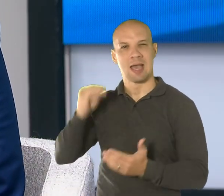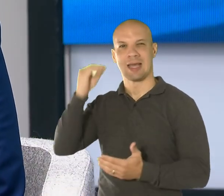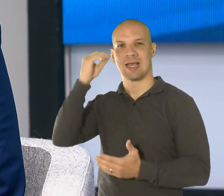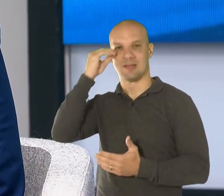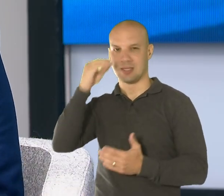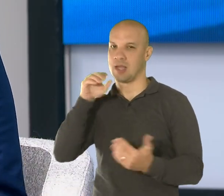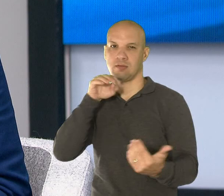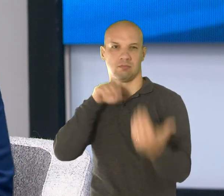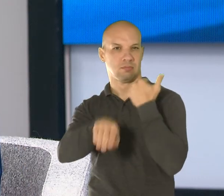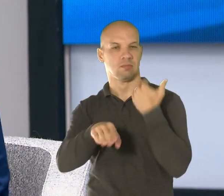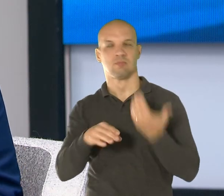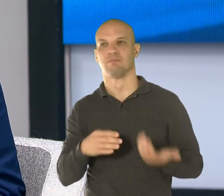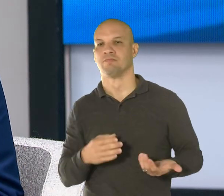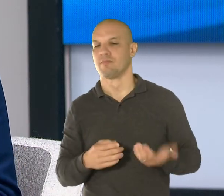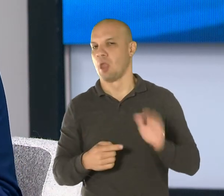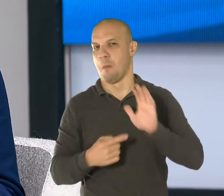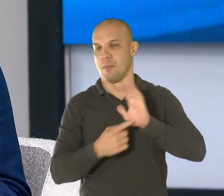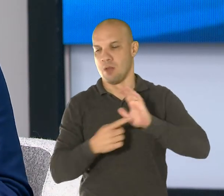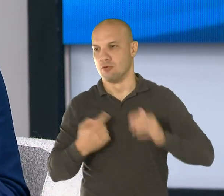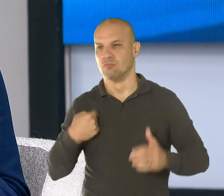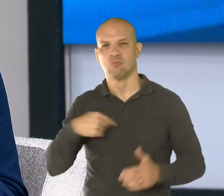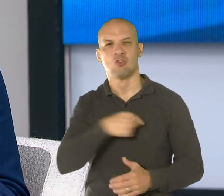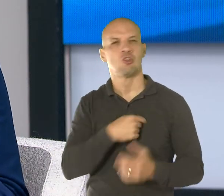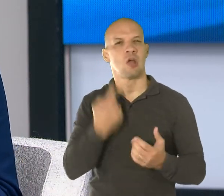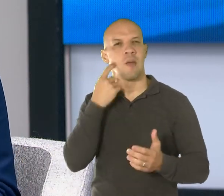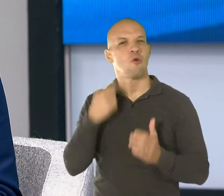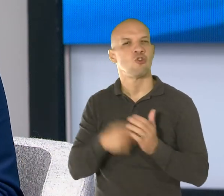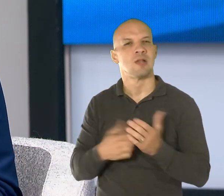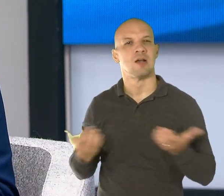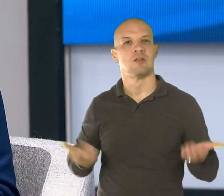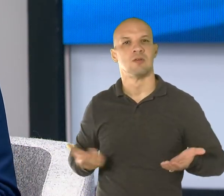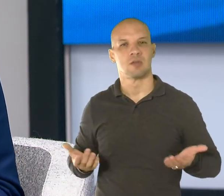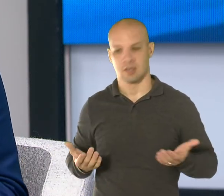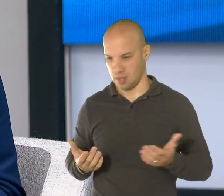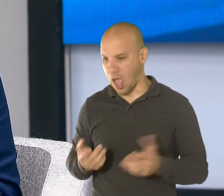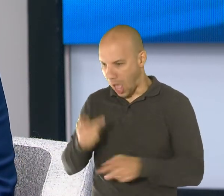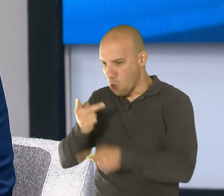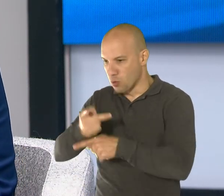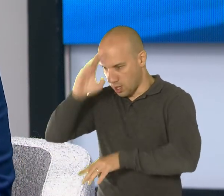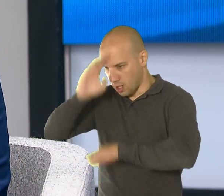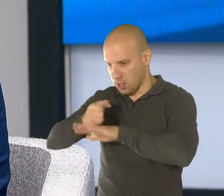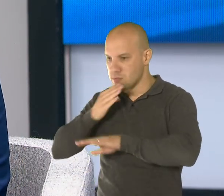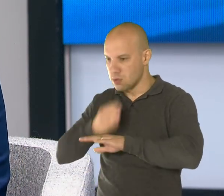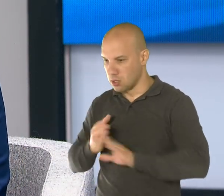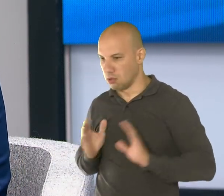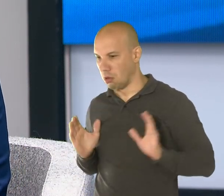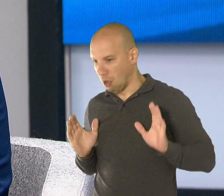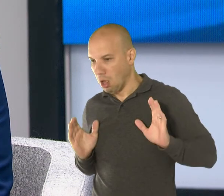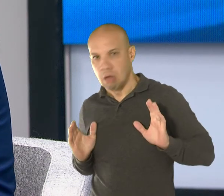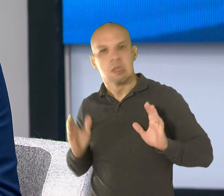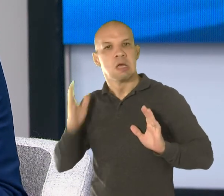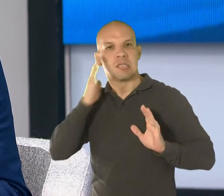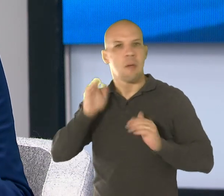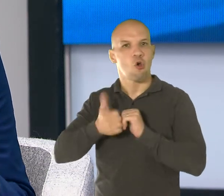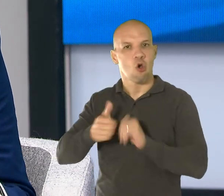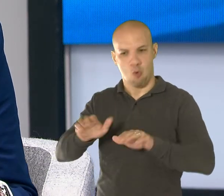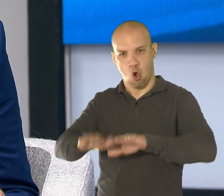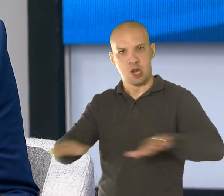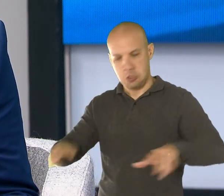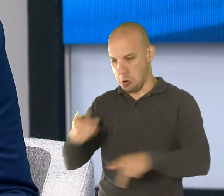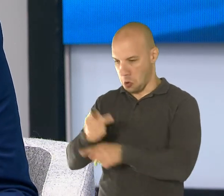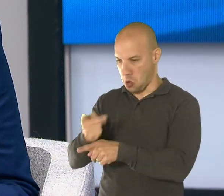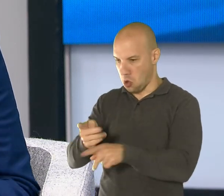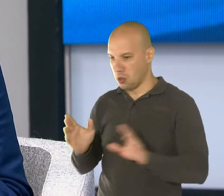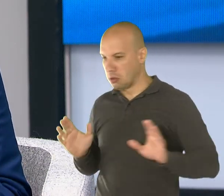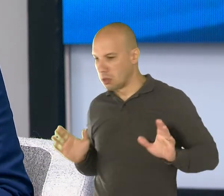hemos visto cómo cuidan a nuestros niños, así que de alguna manera nos van adiestrando, capacitando para cuidar a los menores, pero no todos hemos